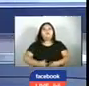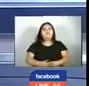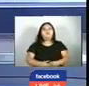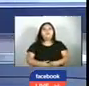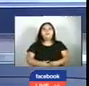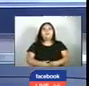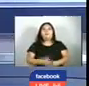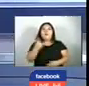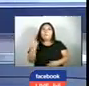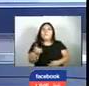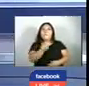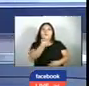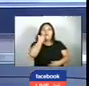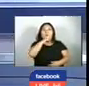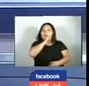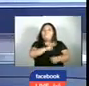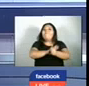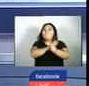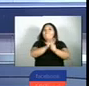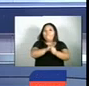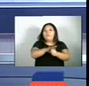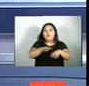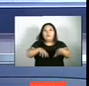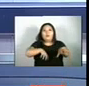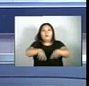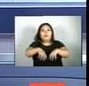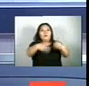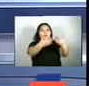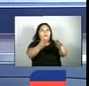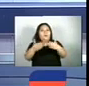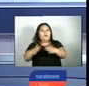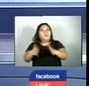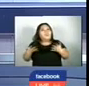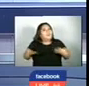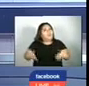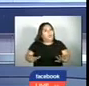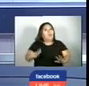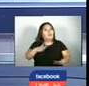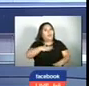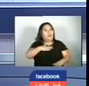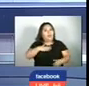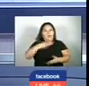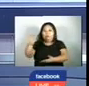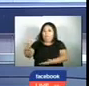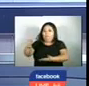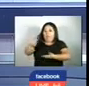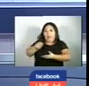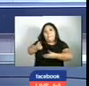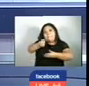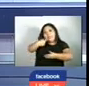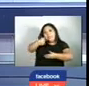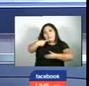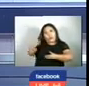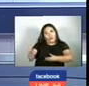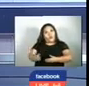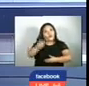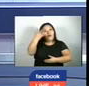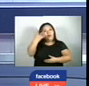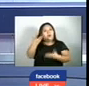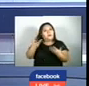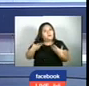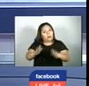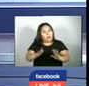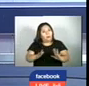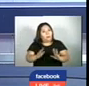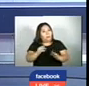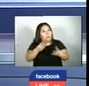Y pacientes positivos de COVID-19 en diferentes departamentos del país han comenzado a recibir el nuevo fármaco contra el coronavirus, del cual se